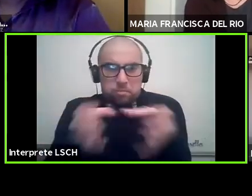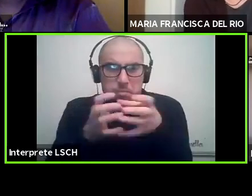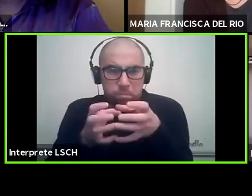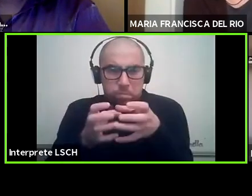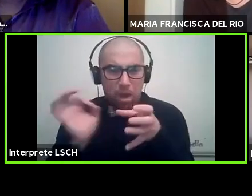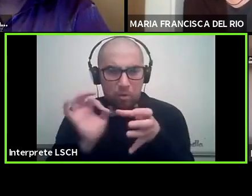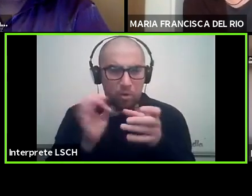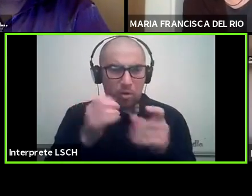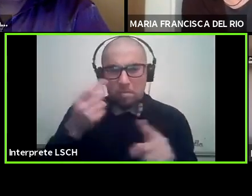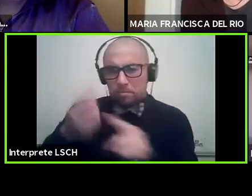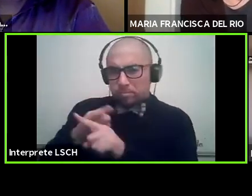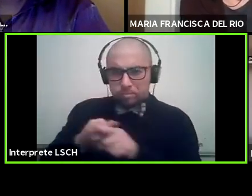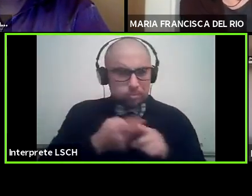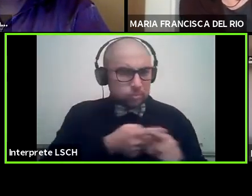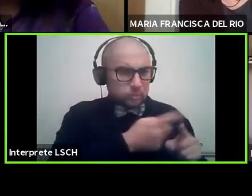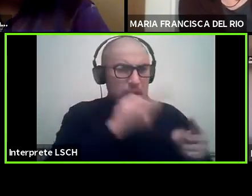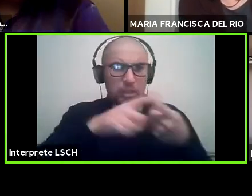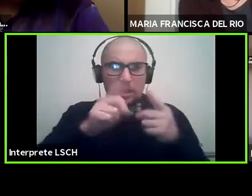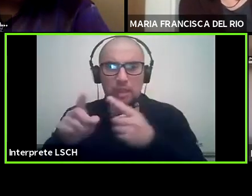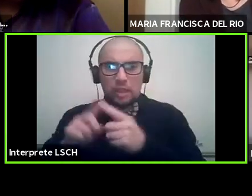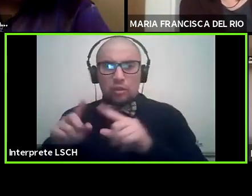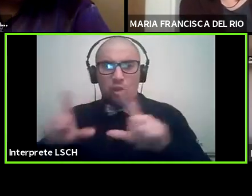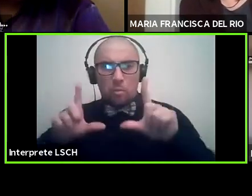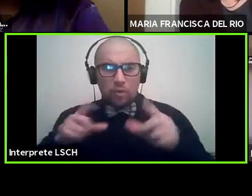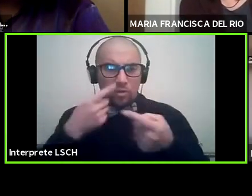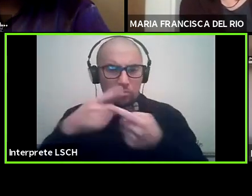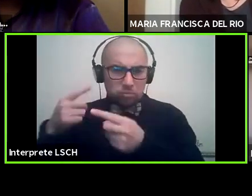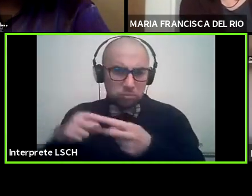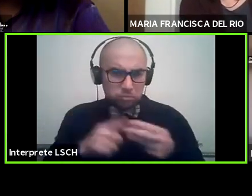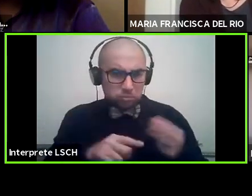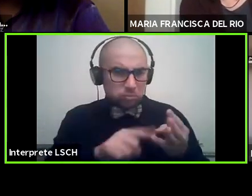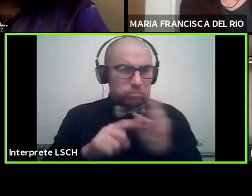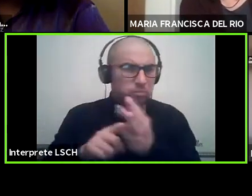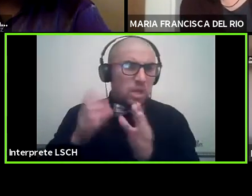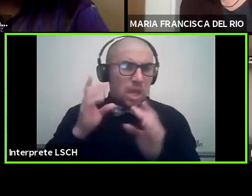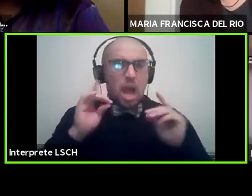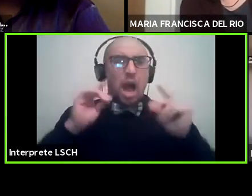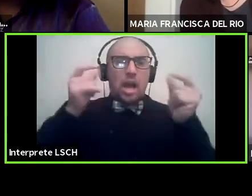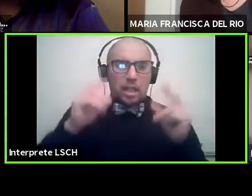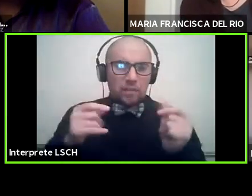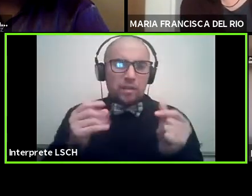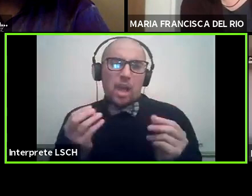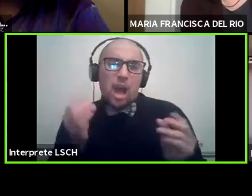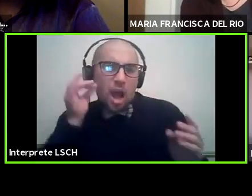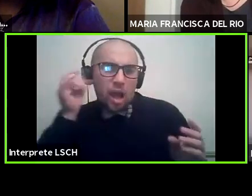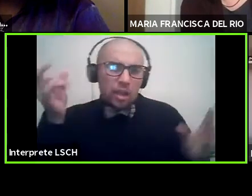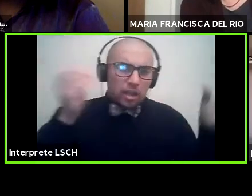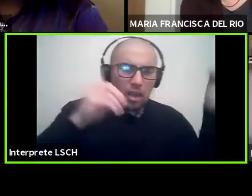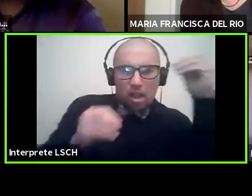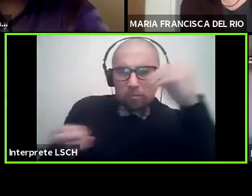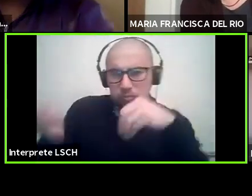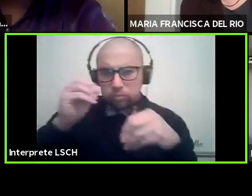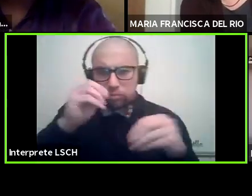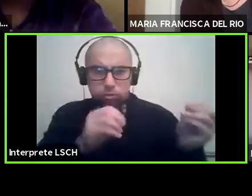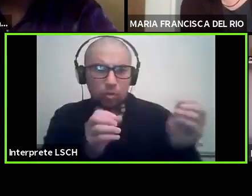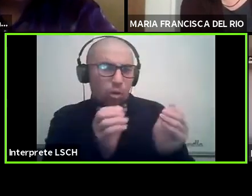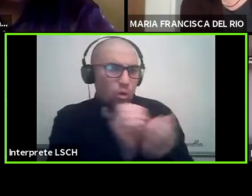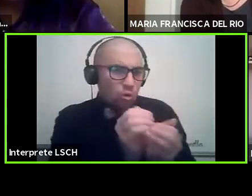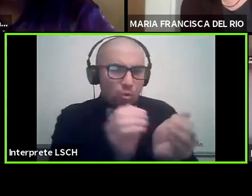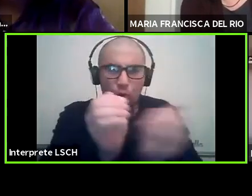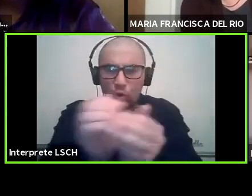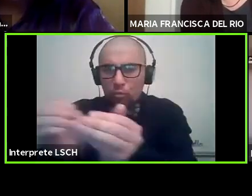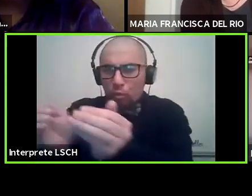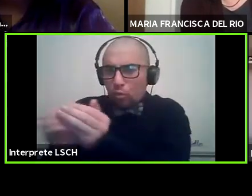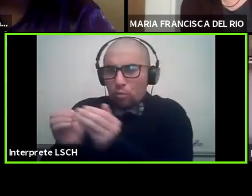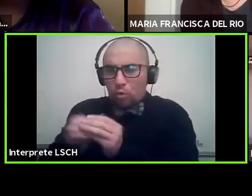lo tanto, todas las ideas que iban surgiendo, toda la creatividad estaba ahí en todo momento. No eran grupos, oficinas